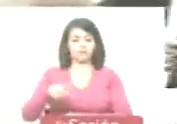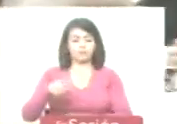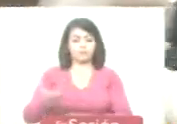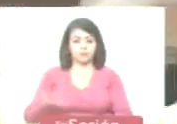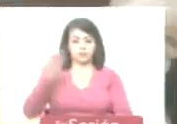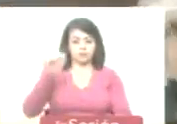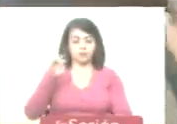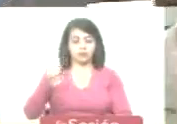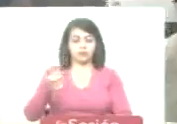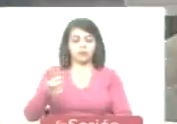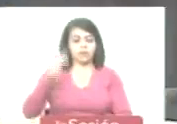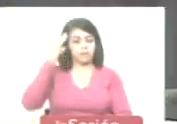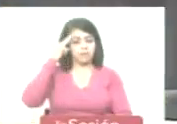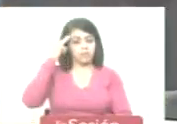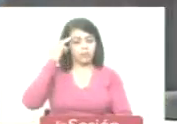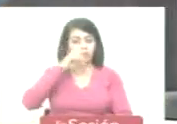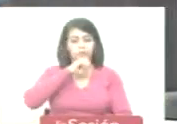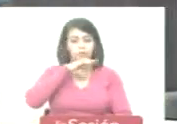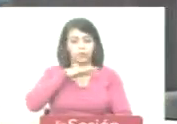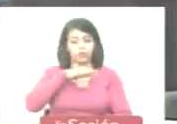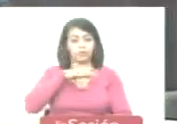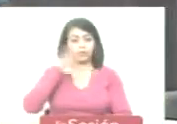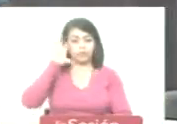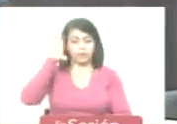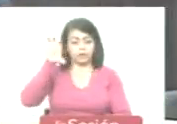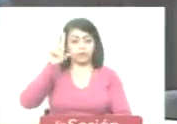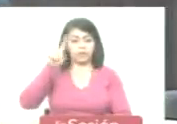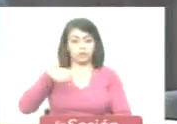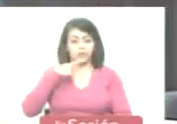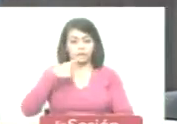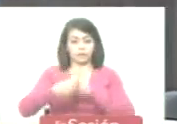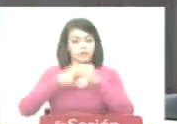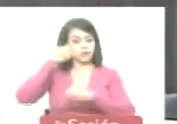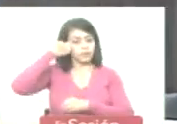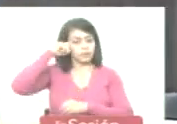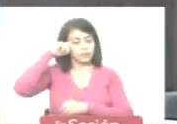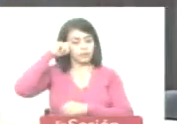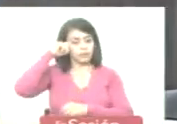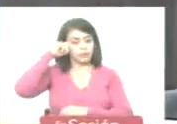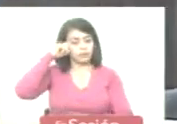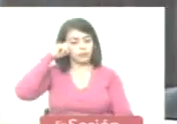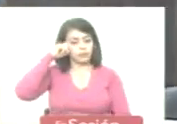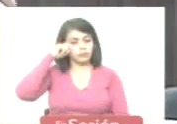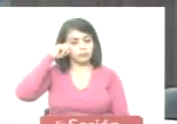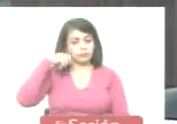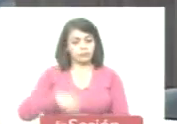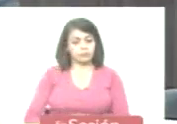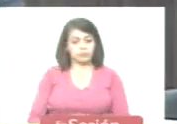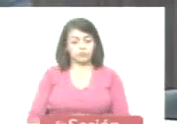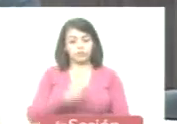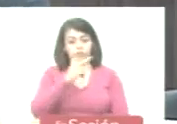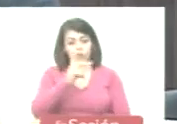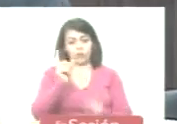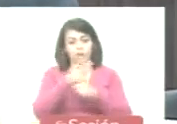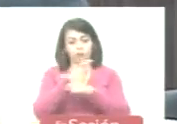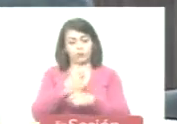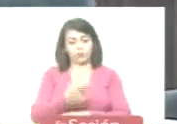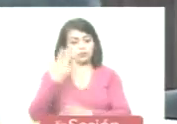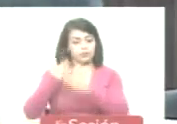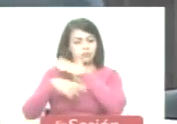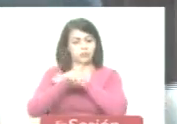resaltar la memoria histórica de nuestro país, tenemos que recordar entonces que un 2 de agosto de